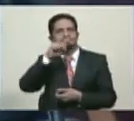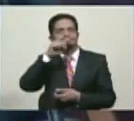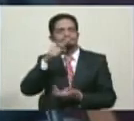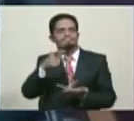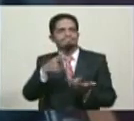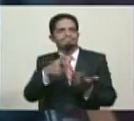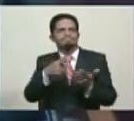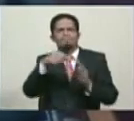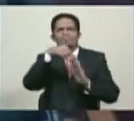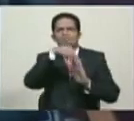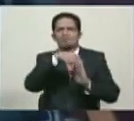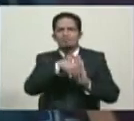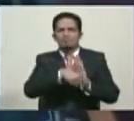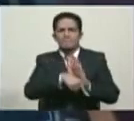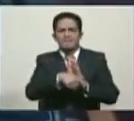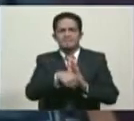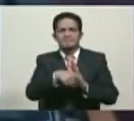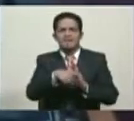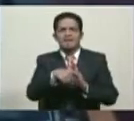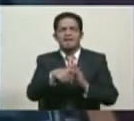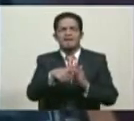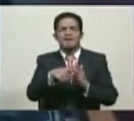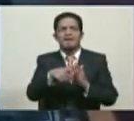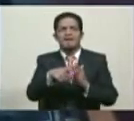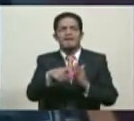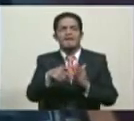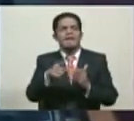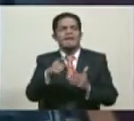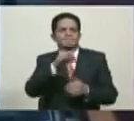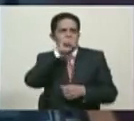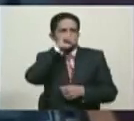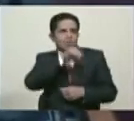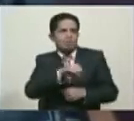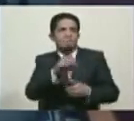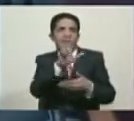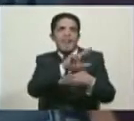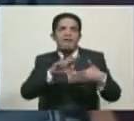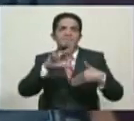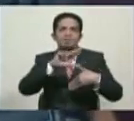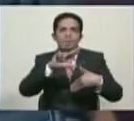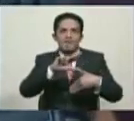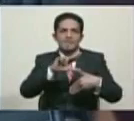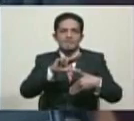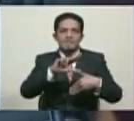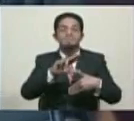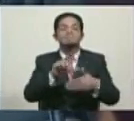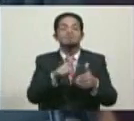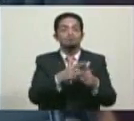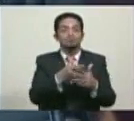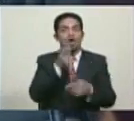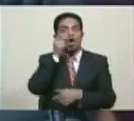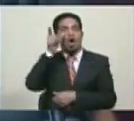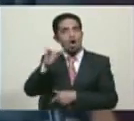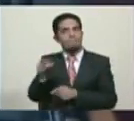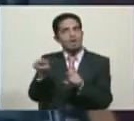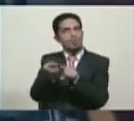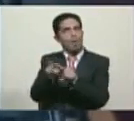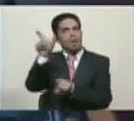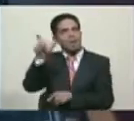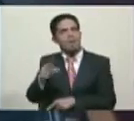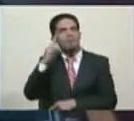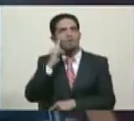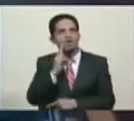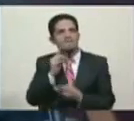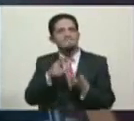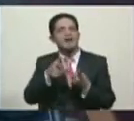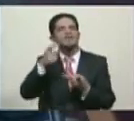y profundamente antiimperialista. Por eso, las gestas de hombres de la talla de Simón Bolívar,